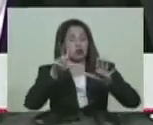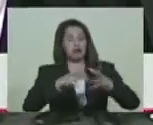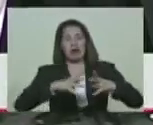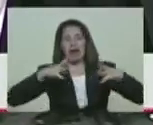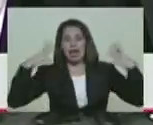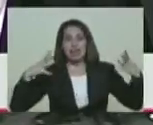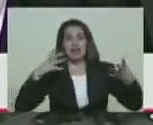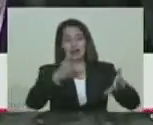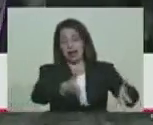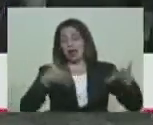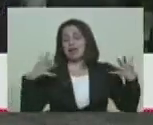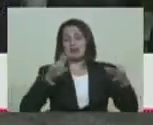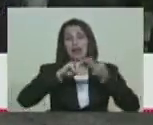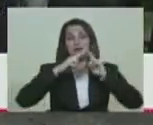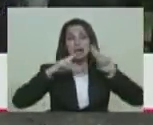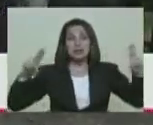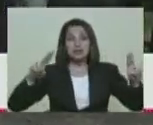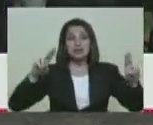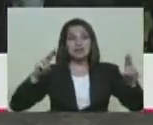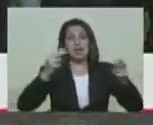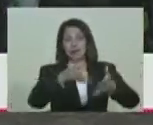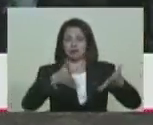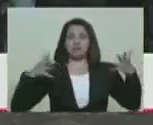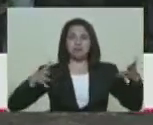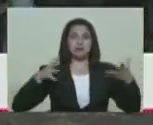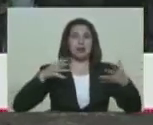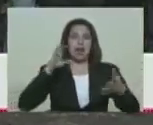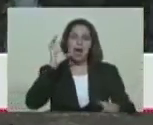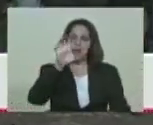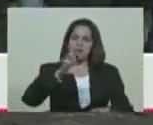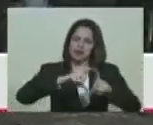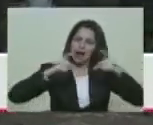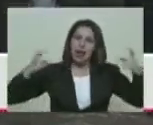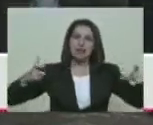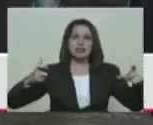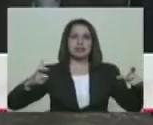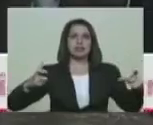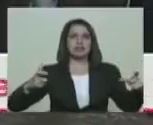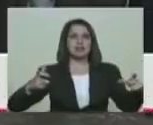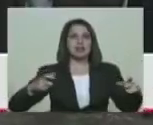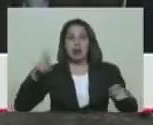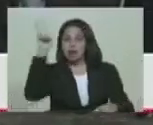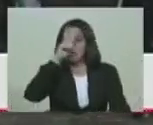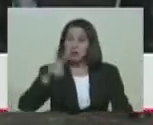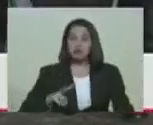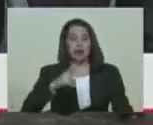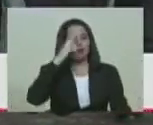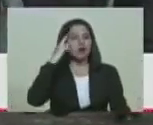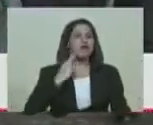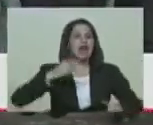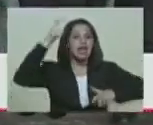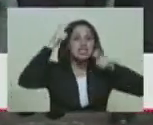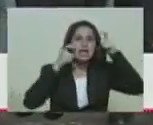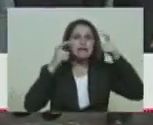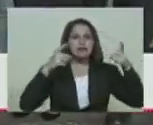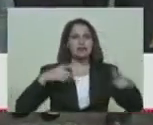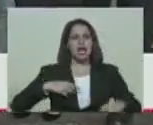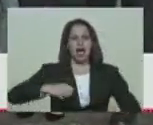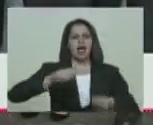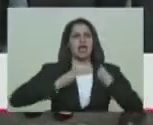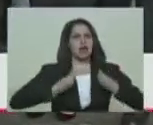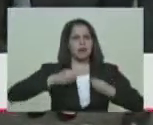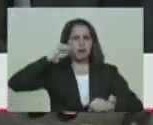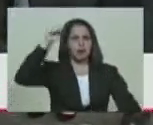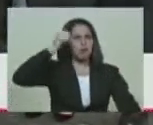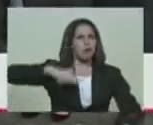Ha triunfado la paz, ha triunfado la patria grande, ha triunfado la Venezuela bolivariana y chavista. ¡Que viva el pueblo